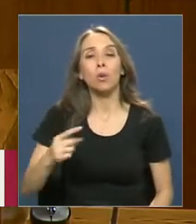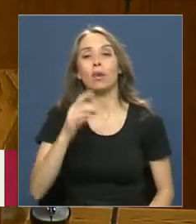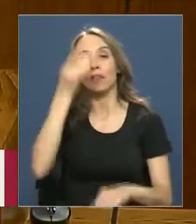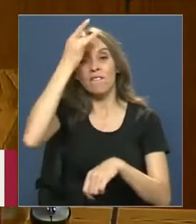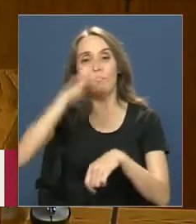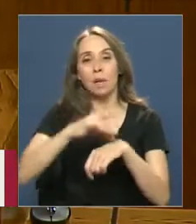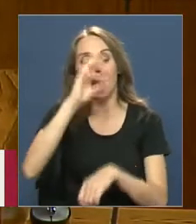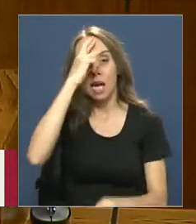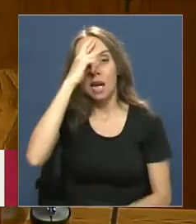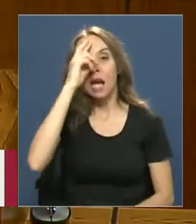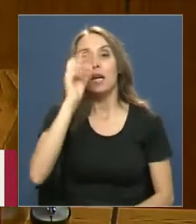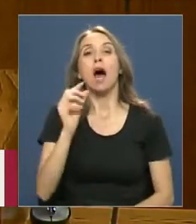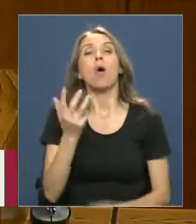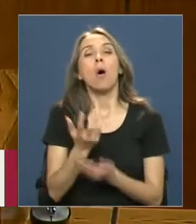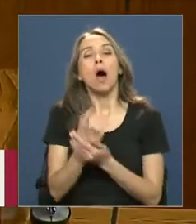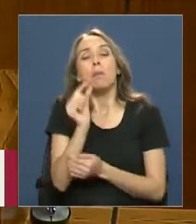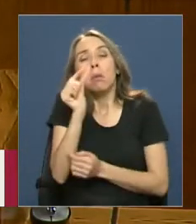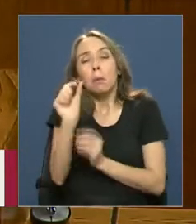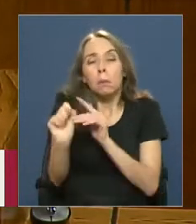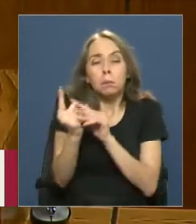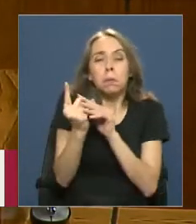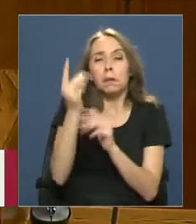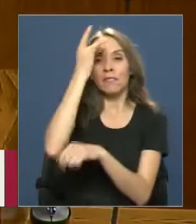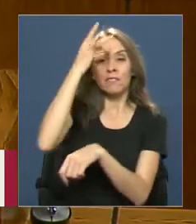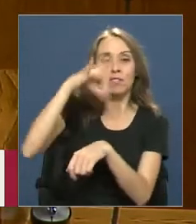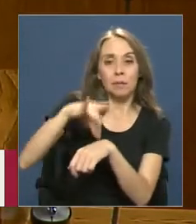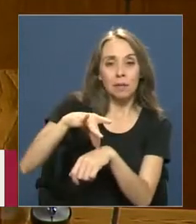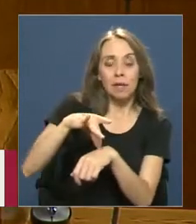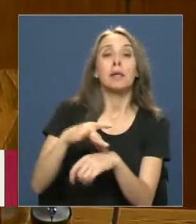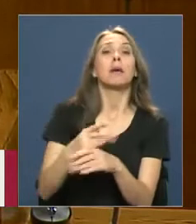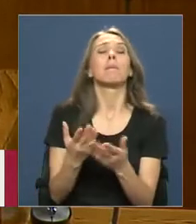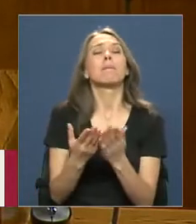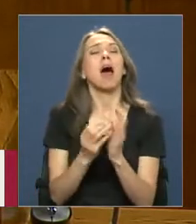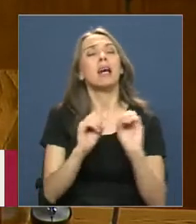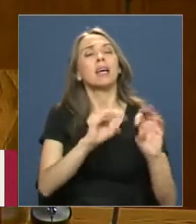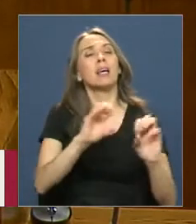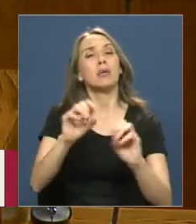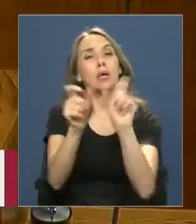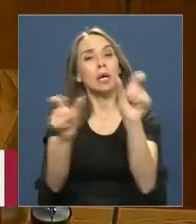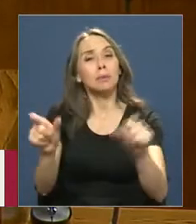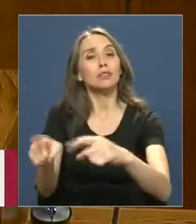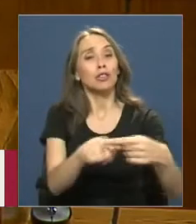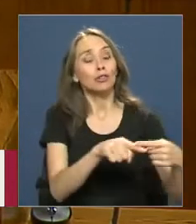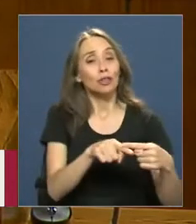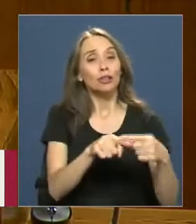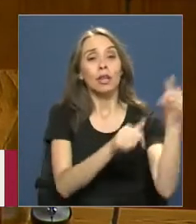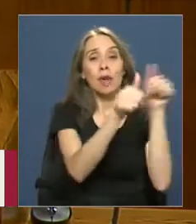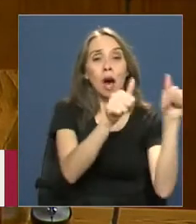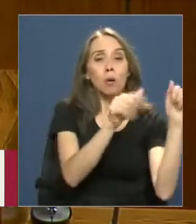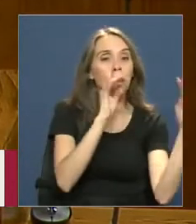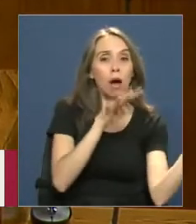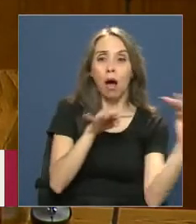o de baja prevalencia, con la finalidad de visibilizar y sensibilizar a la sociedad y las